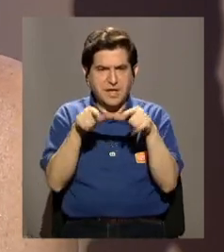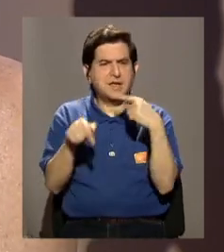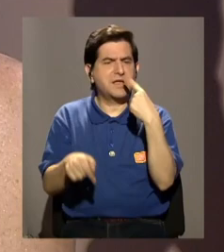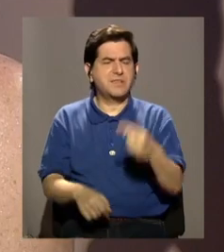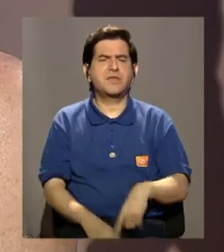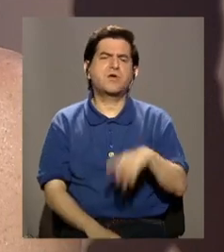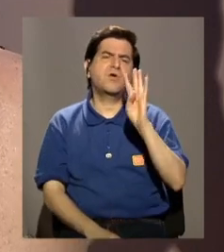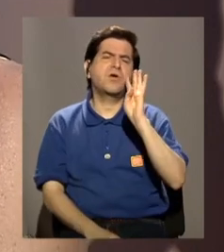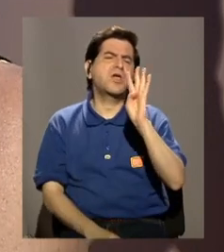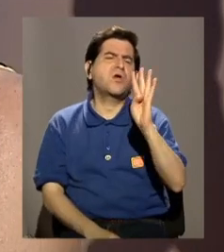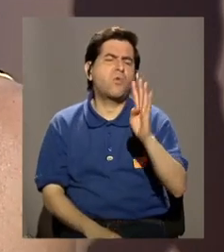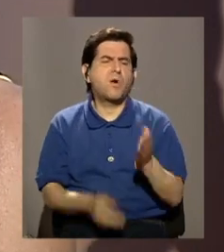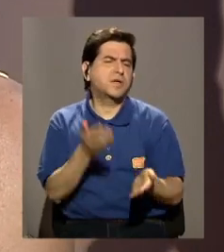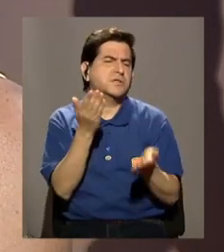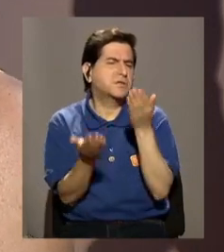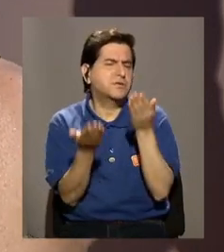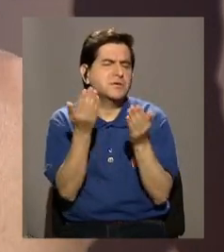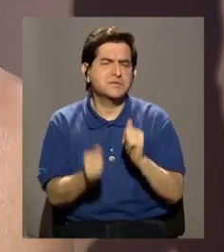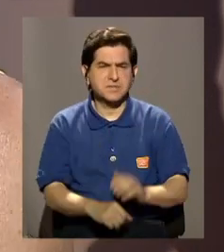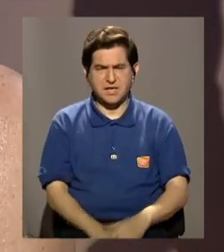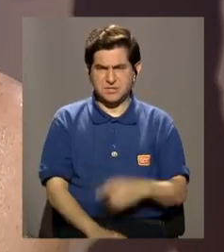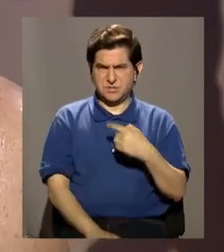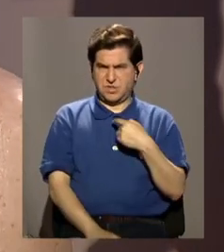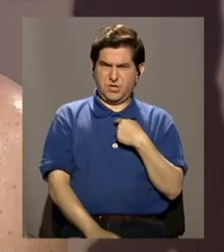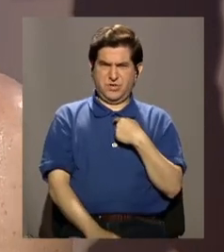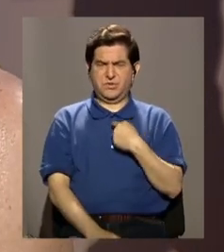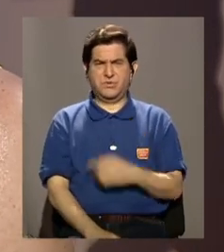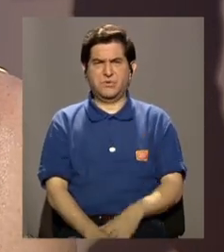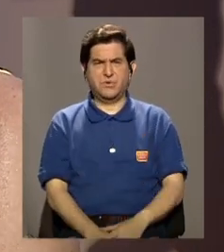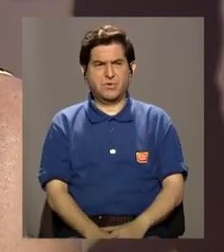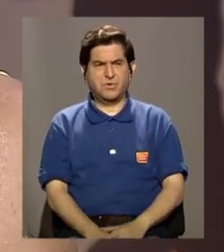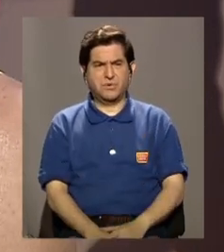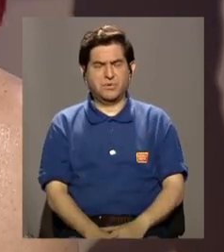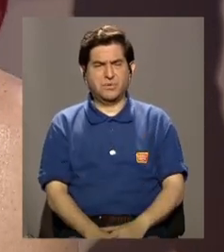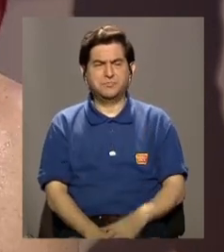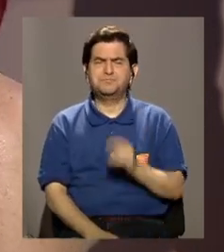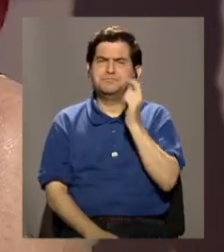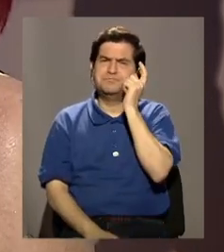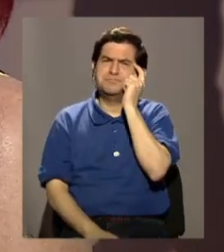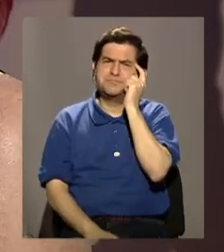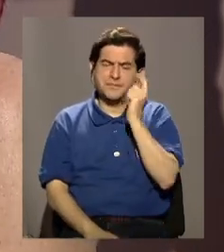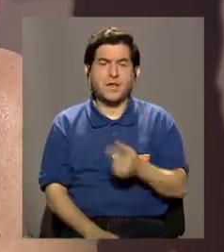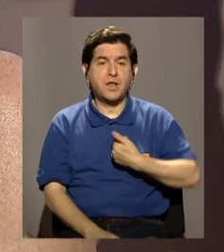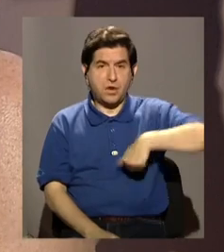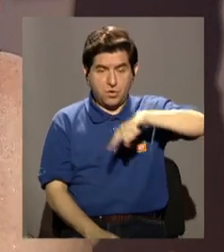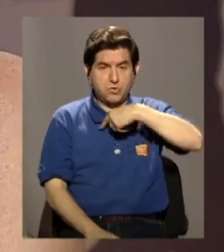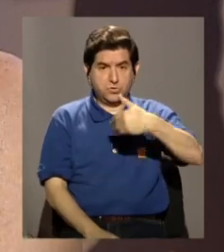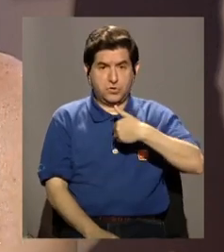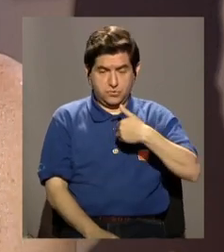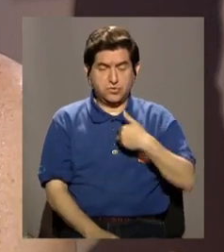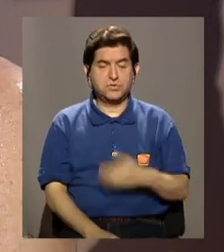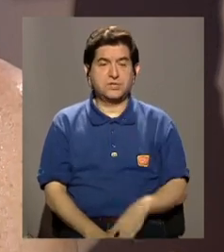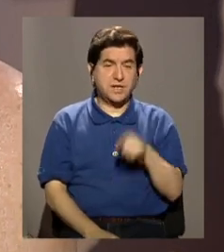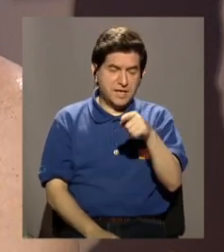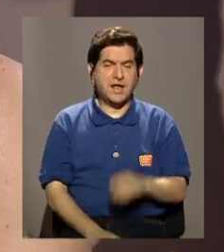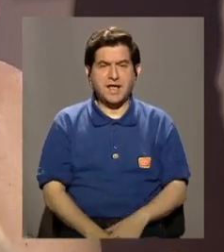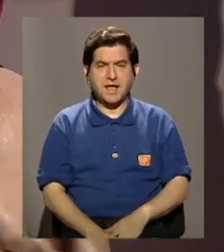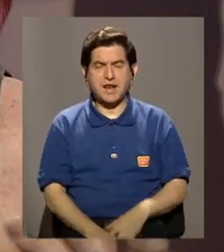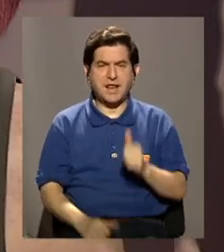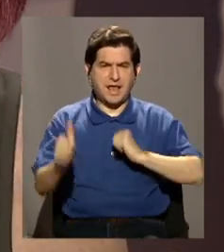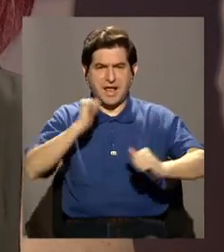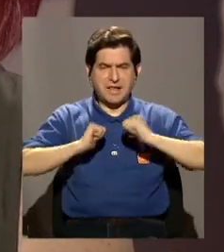frentes y yo me quedé un poco ok porque además nosotros estuvimos como el teatro estaba en remodelación